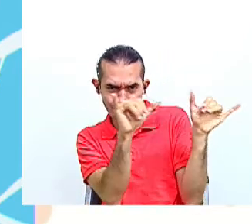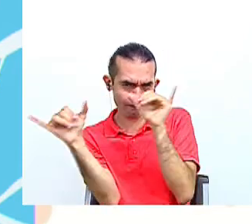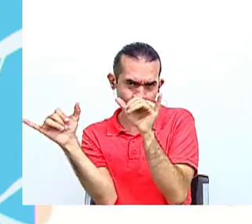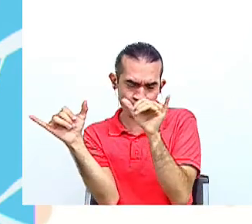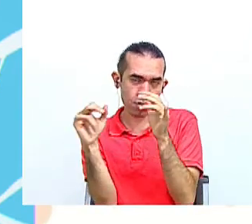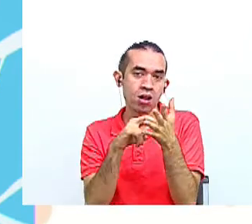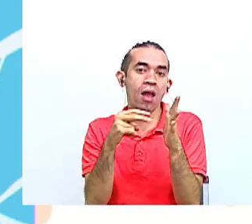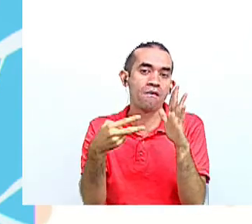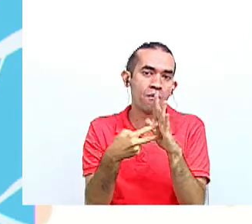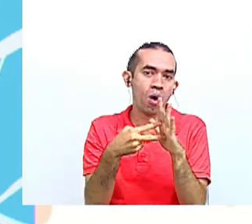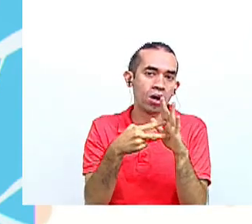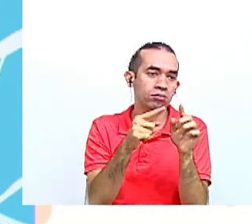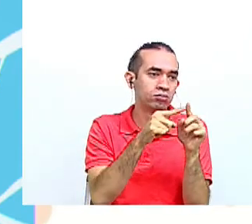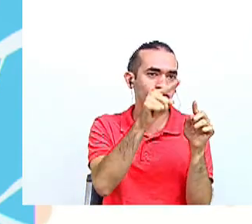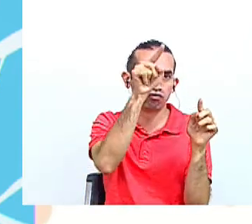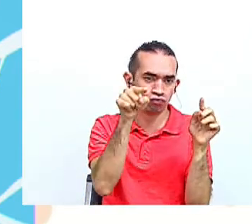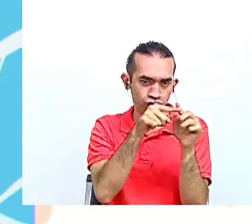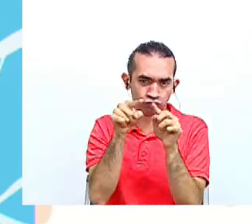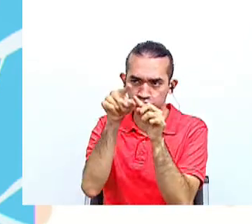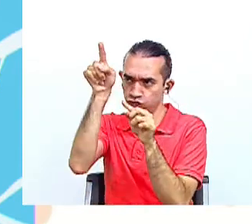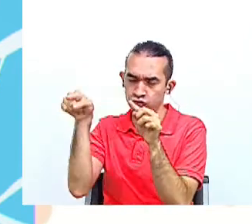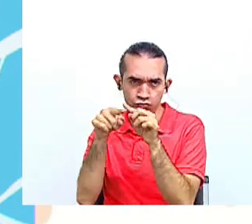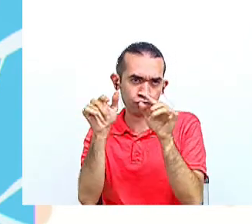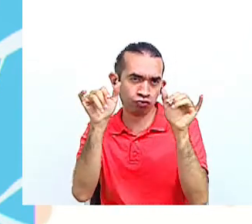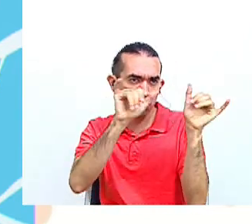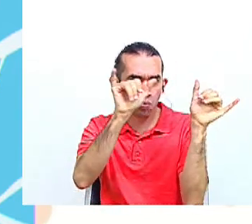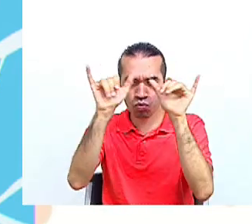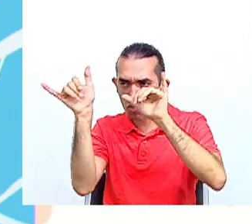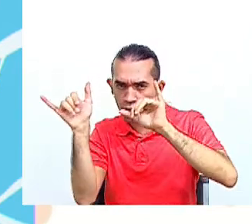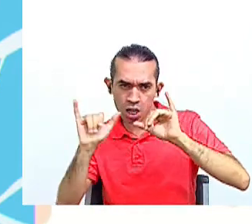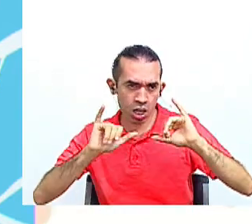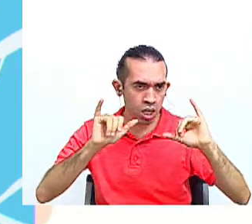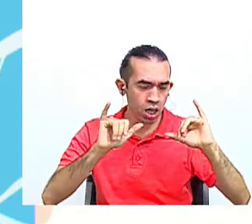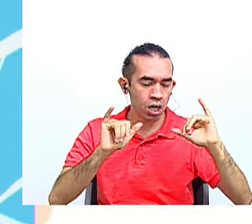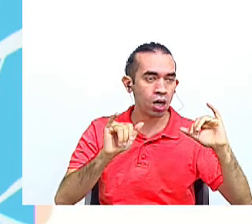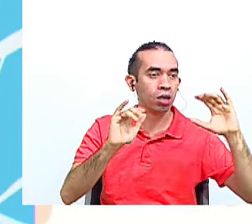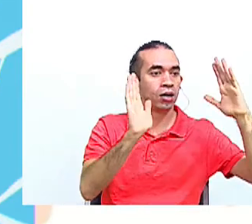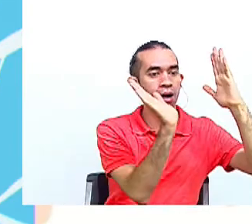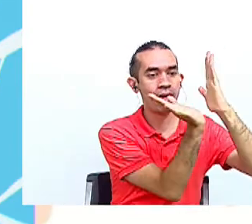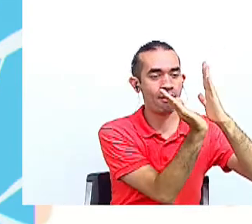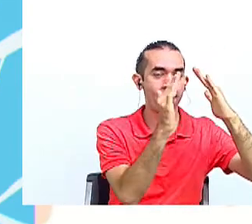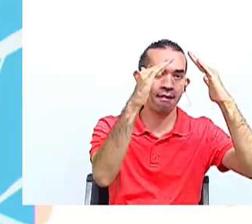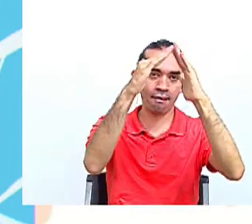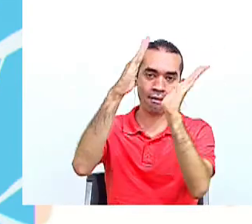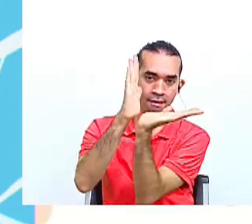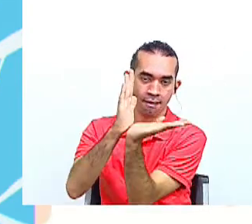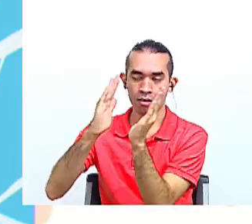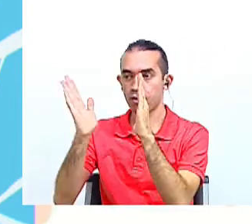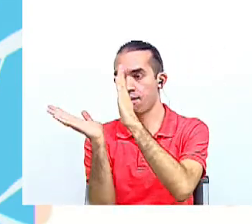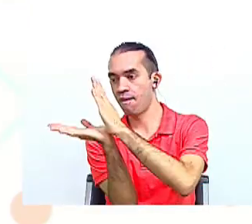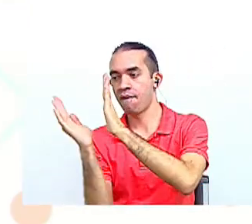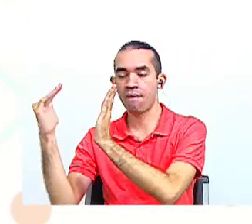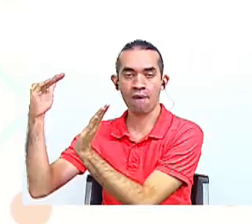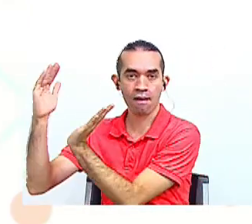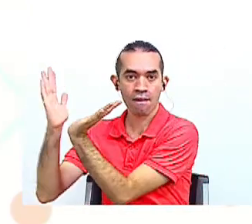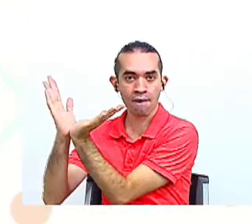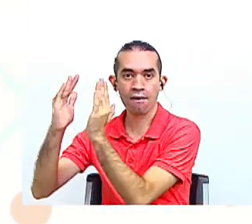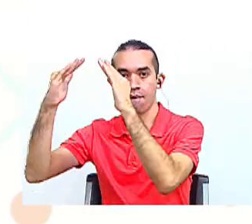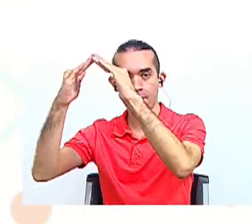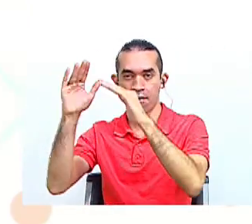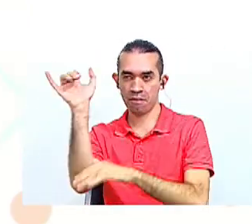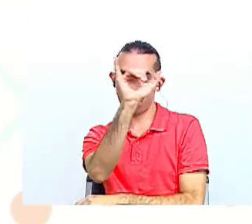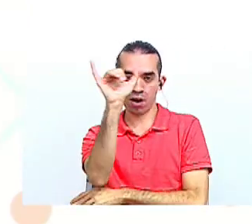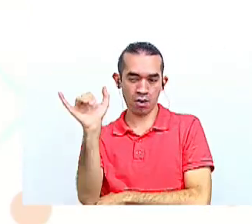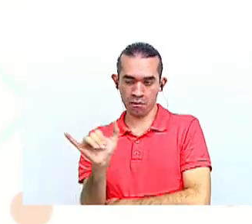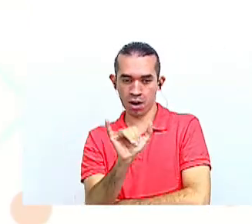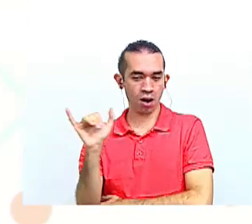que tienen igual medida, tanto en sus lados como en sus ángulos.